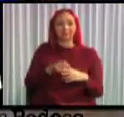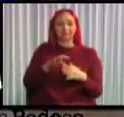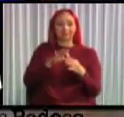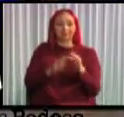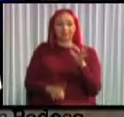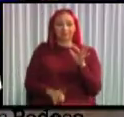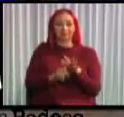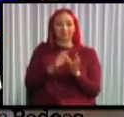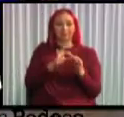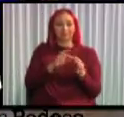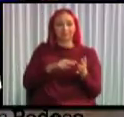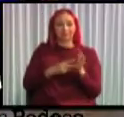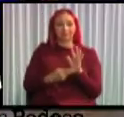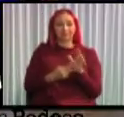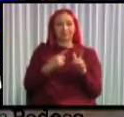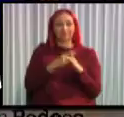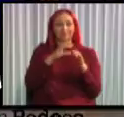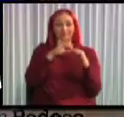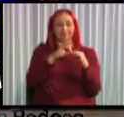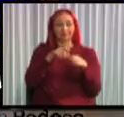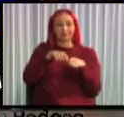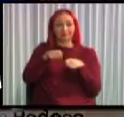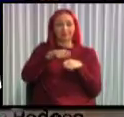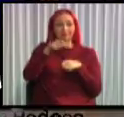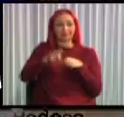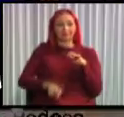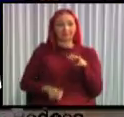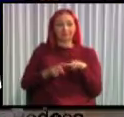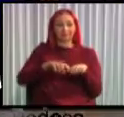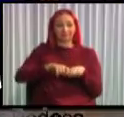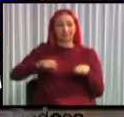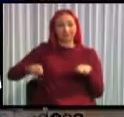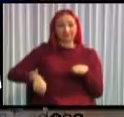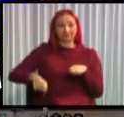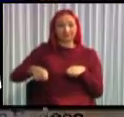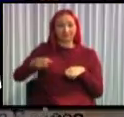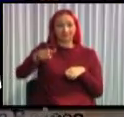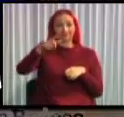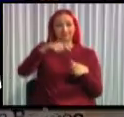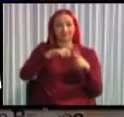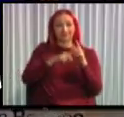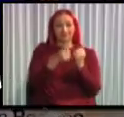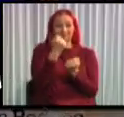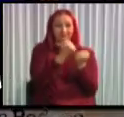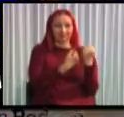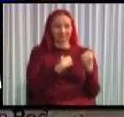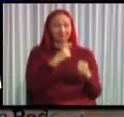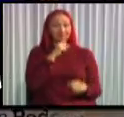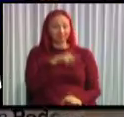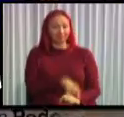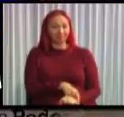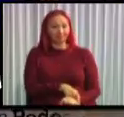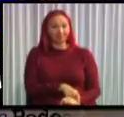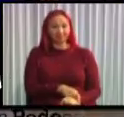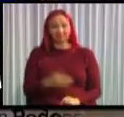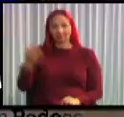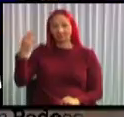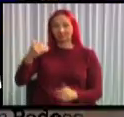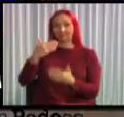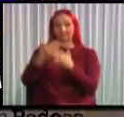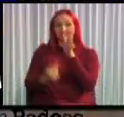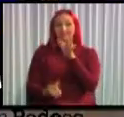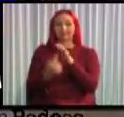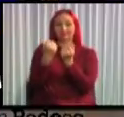chapas de refresco, le ponían un clavo y le amarraban un pabilo y tiraban de él, y ese era el carro que tenían. Ya luego estaban